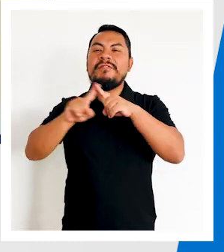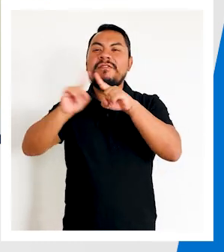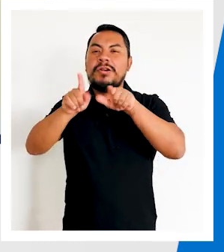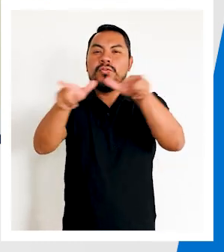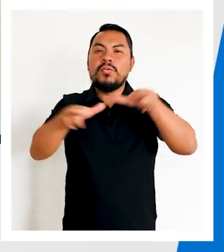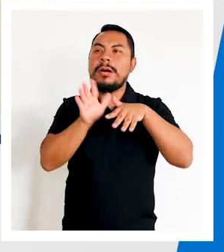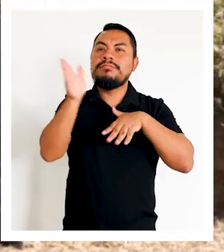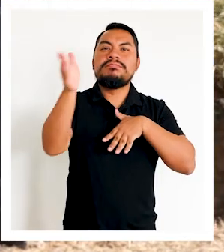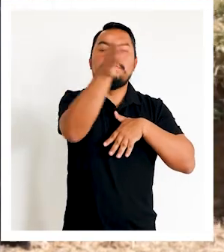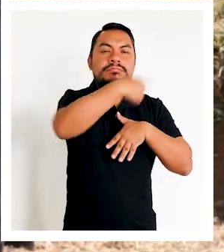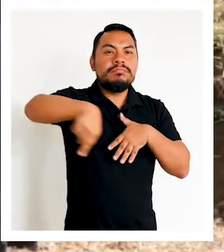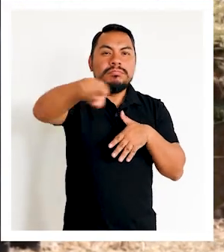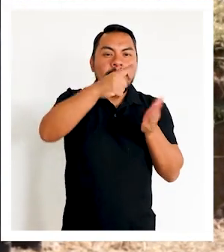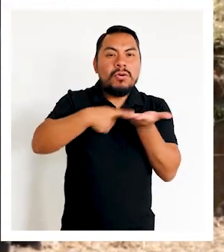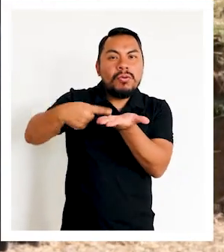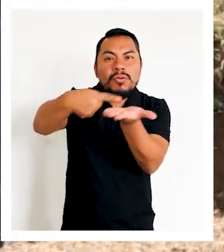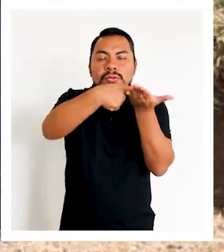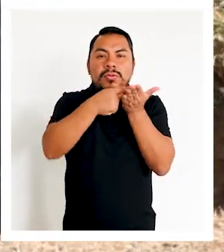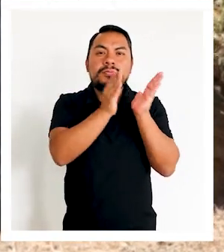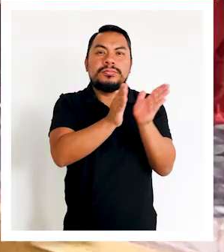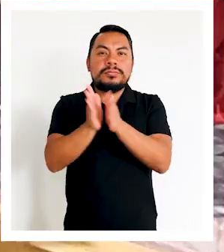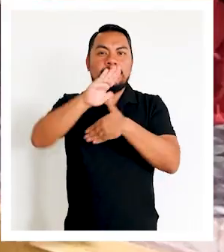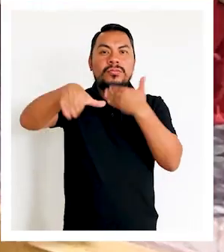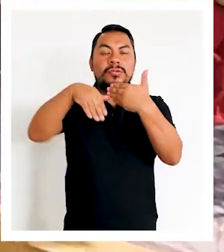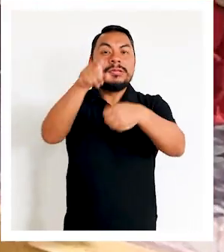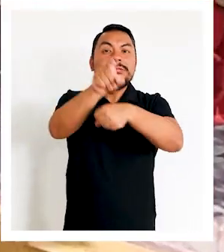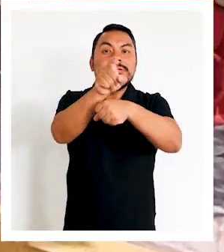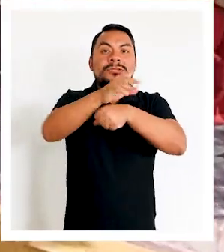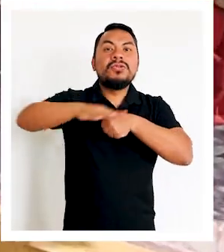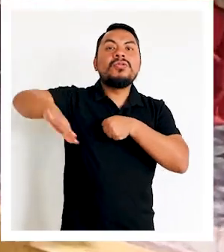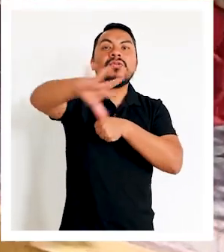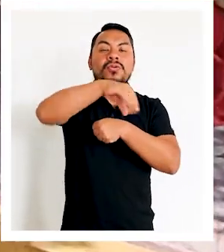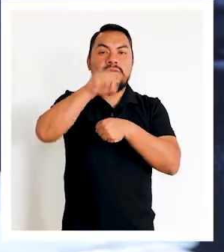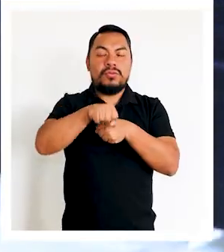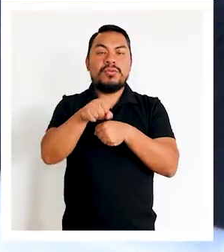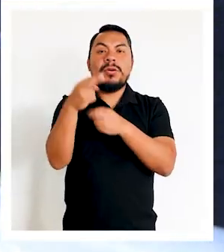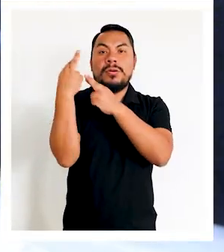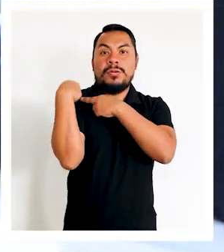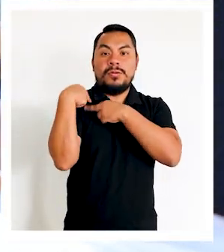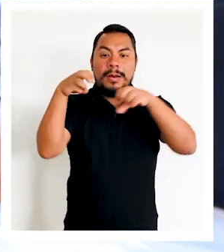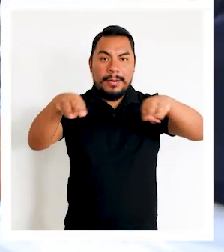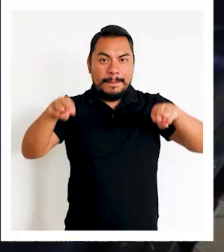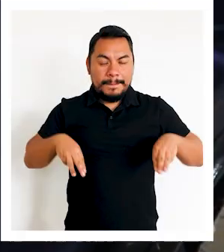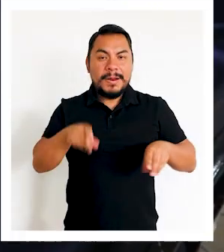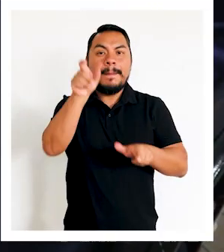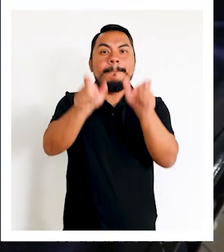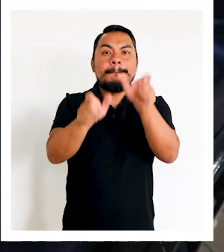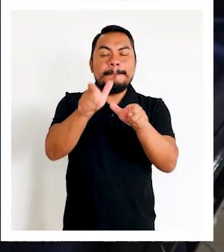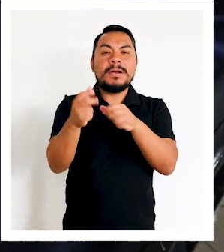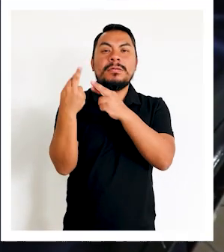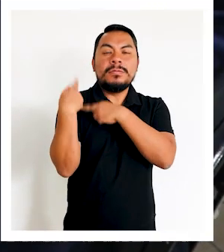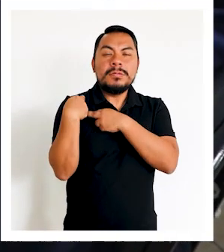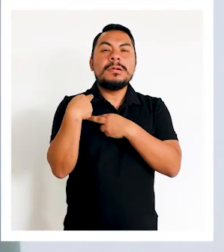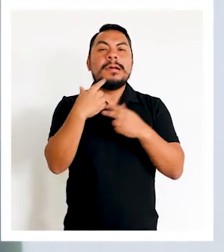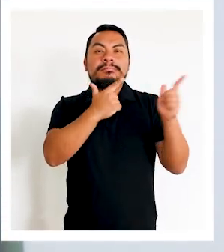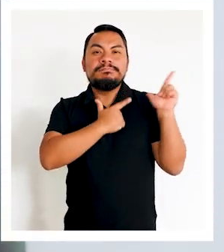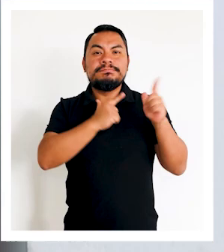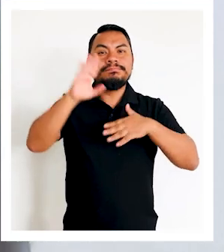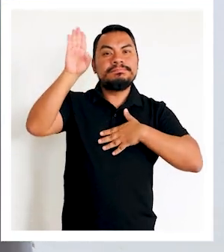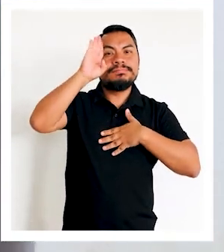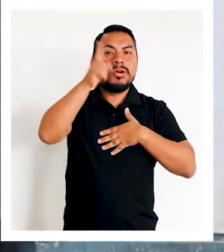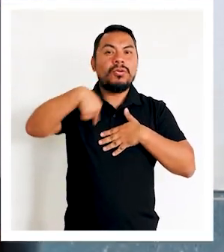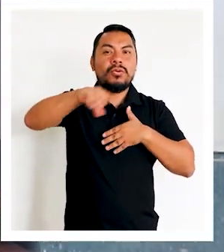desplegar al Distrito va coordinadamente capacitar electores miembros de mesa personeros fuerzas armadas